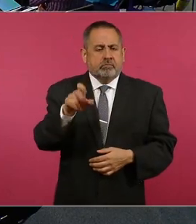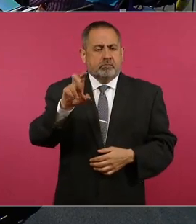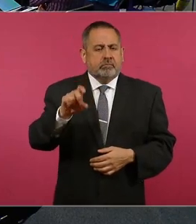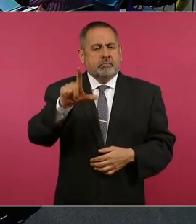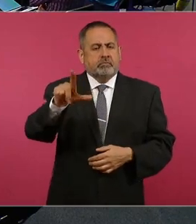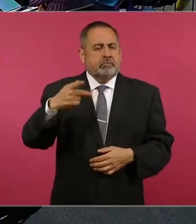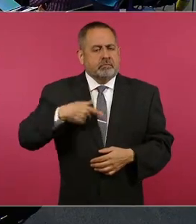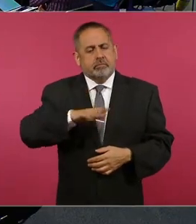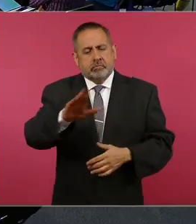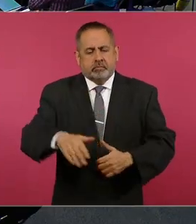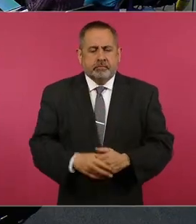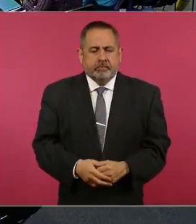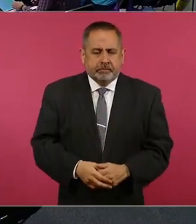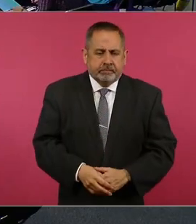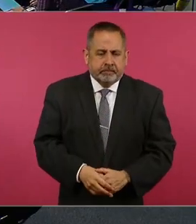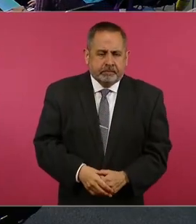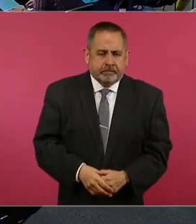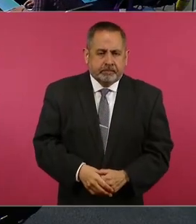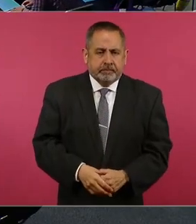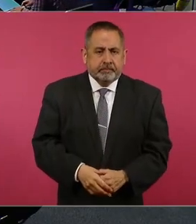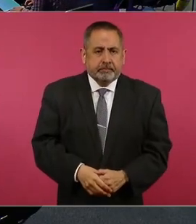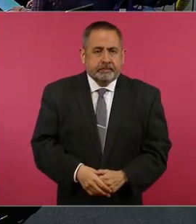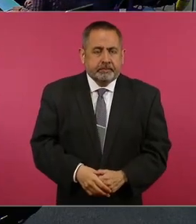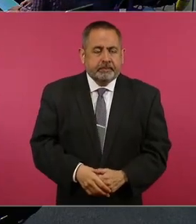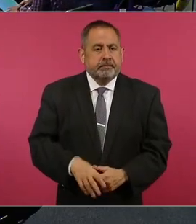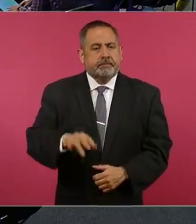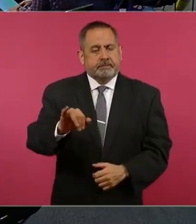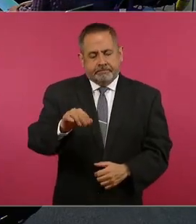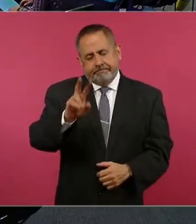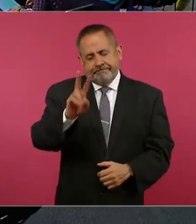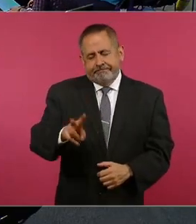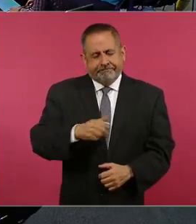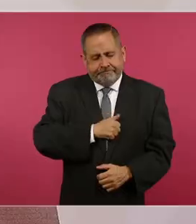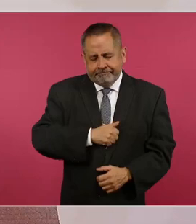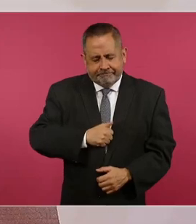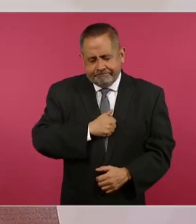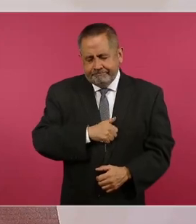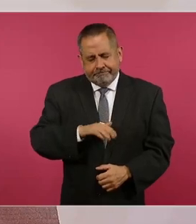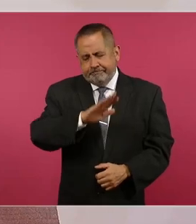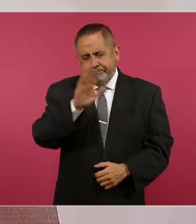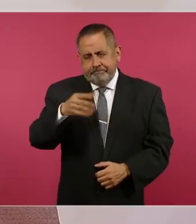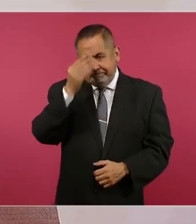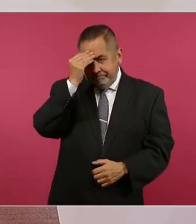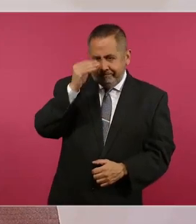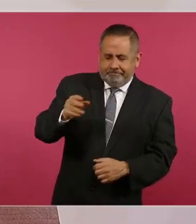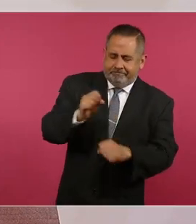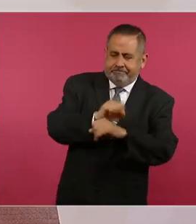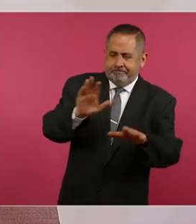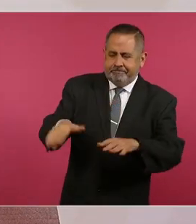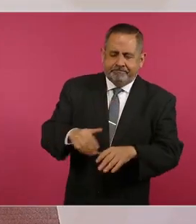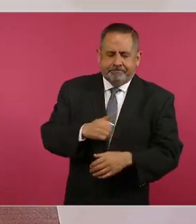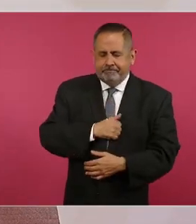víctimas en este muy lamentable atentado ese atentado sí también en